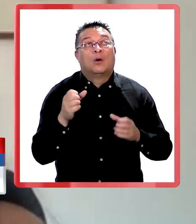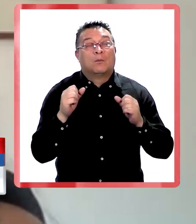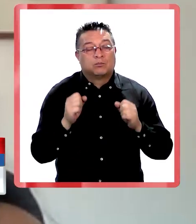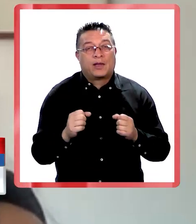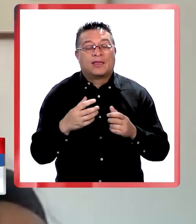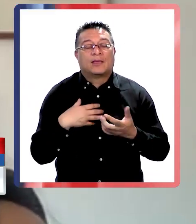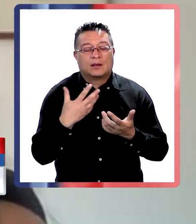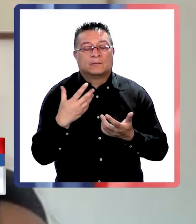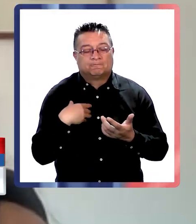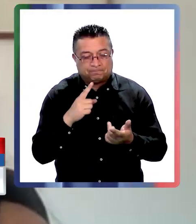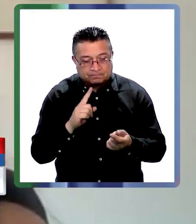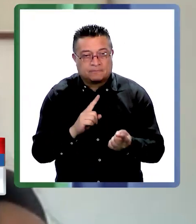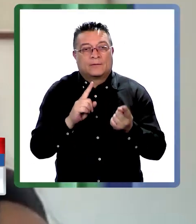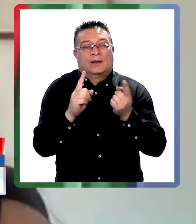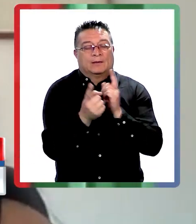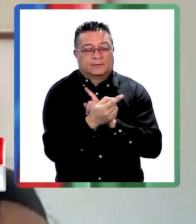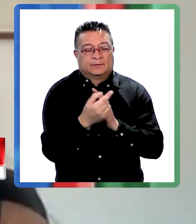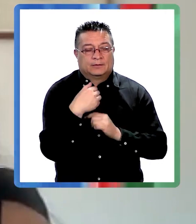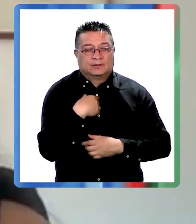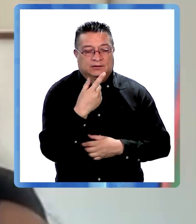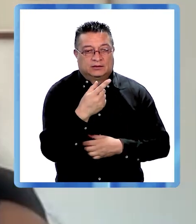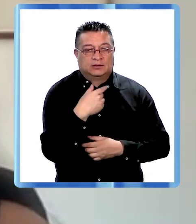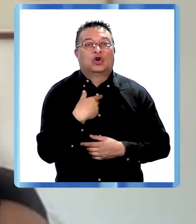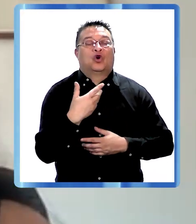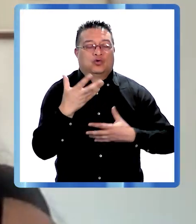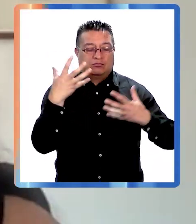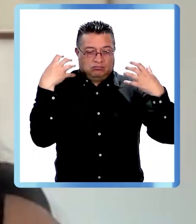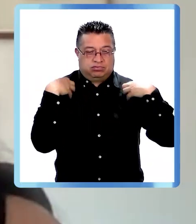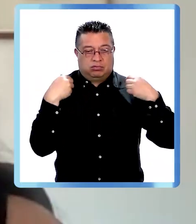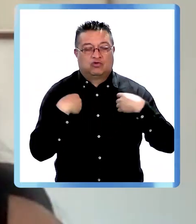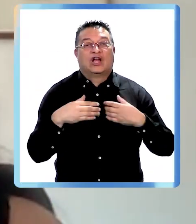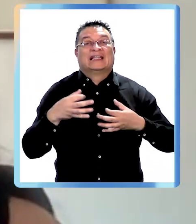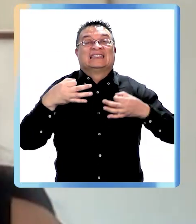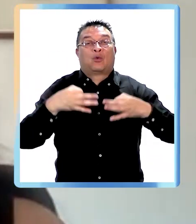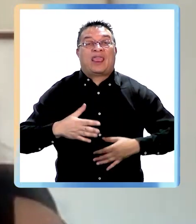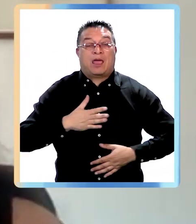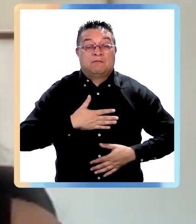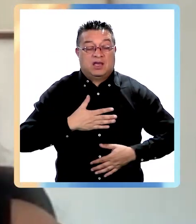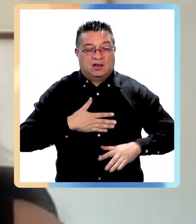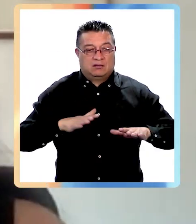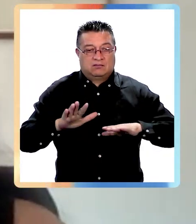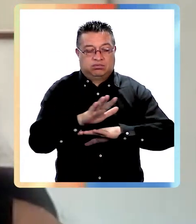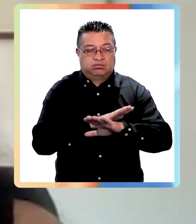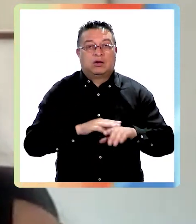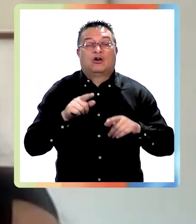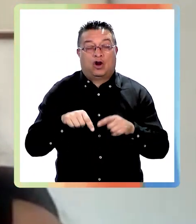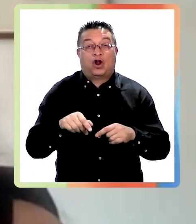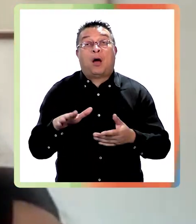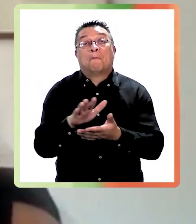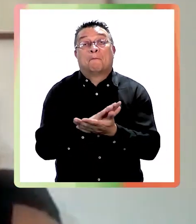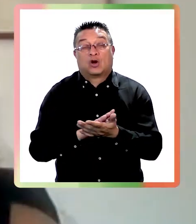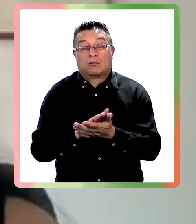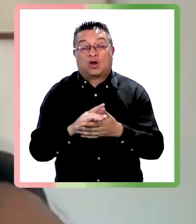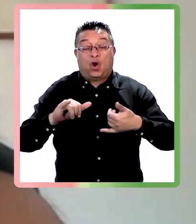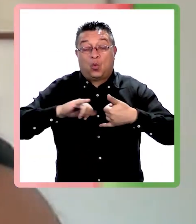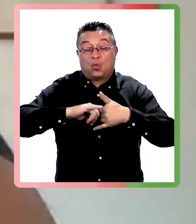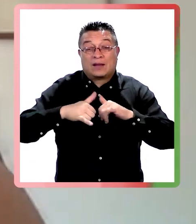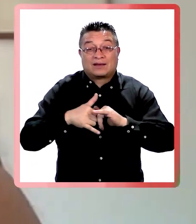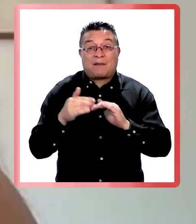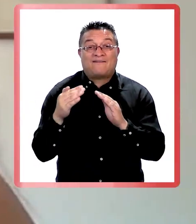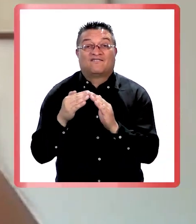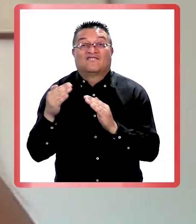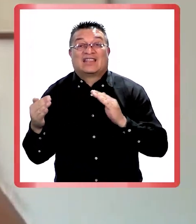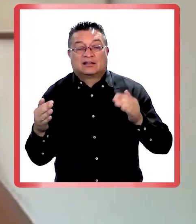como al resguardo de su propia seguridad. ¿Ya? Y eso se materializa en dispositivos. Hoy día, por ejemplo, los WhatsApp